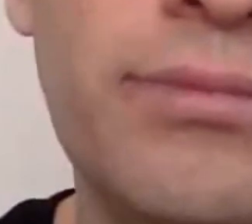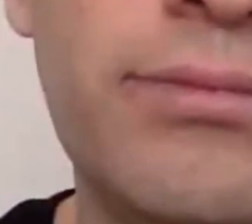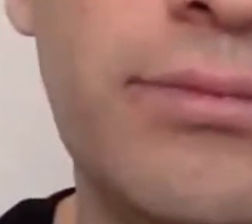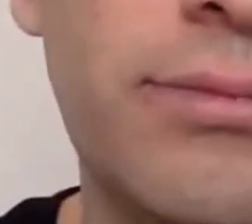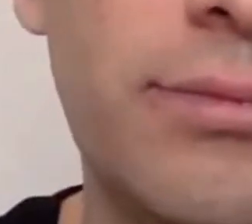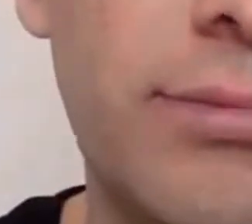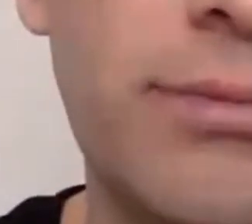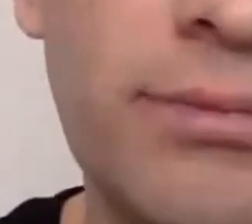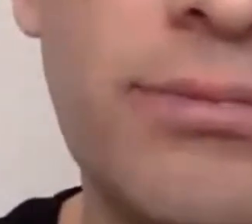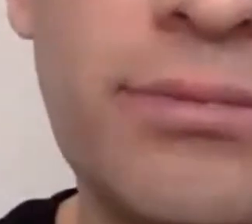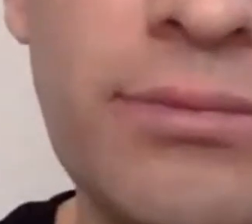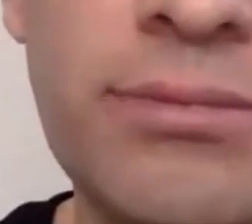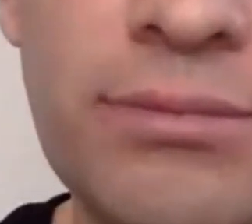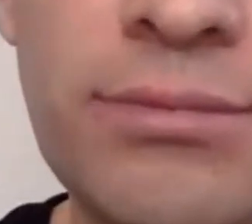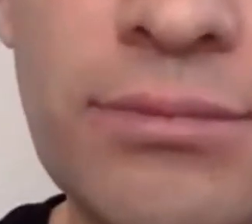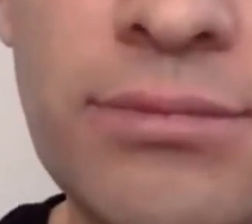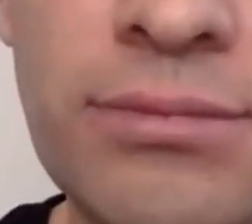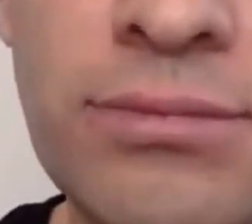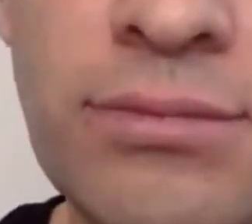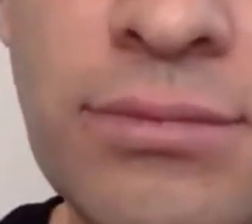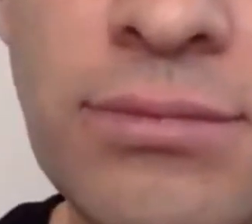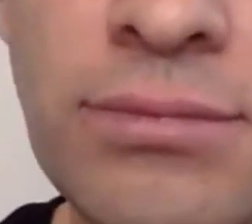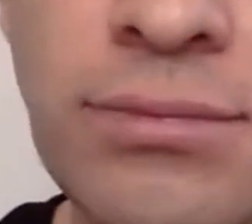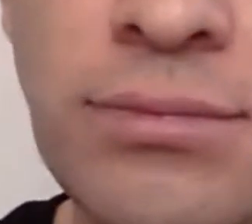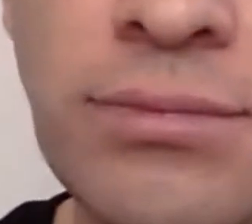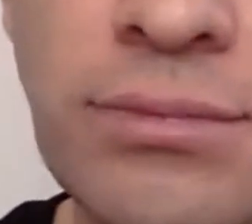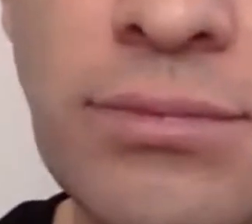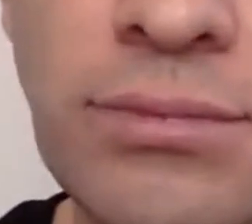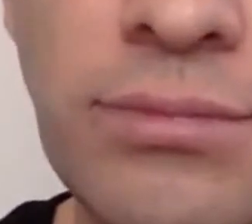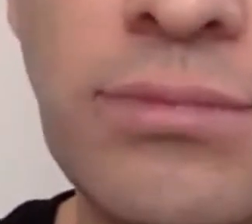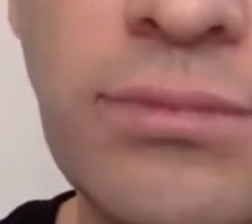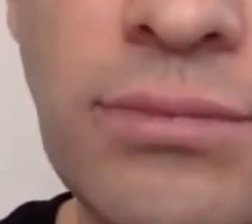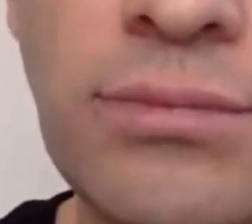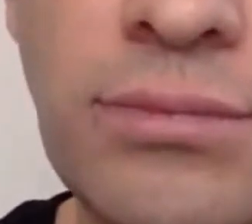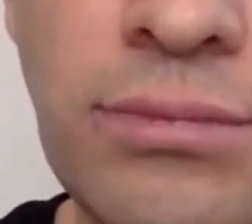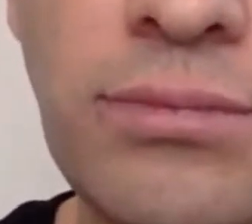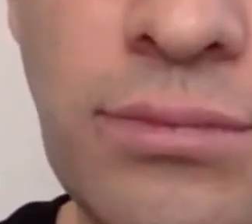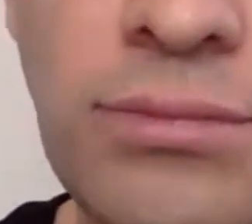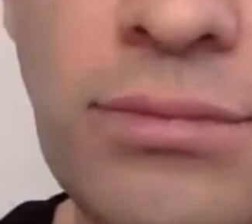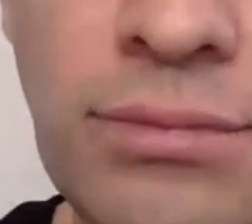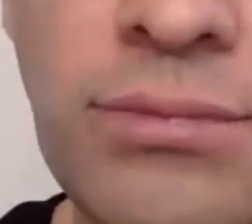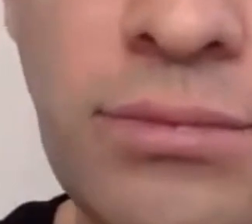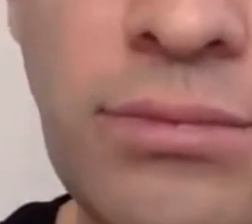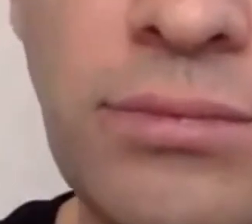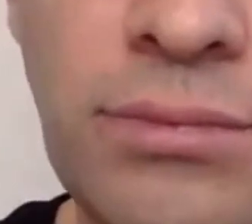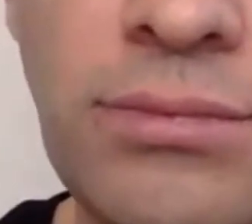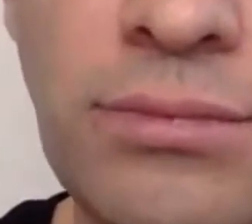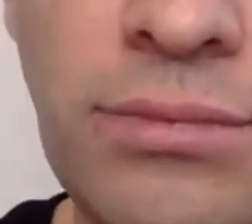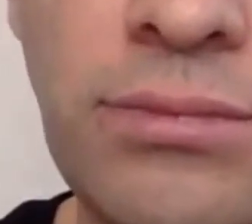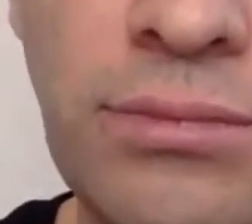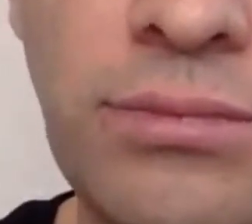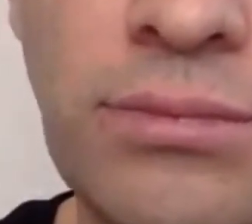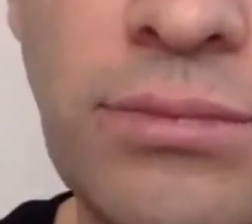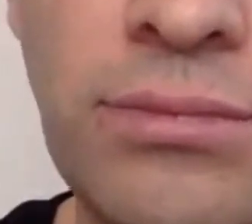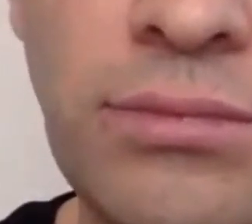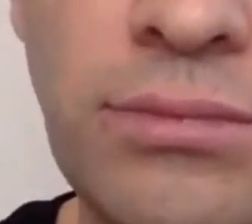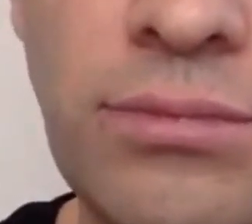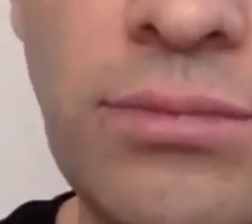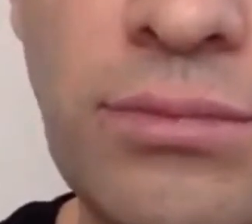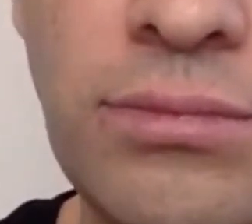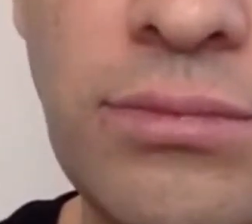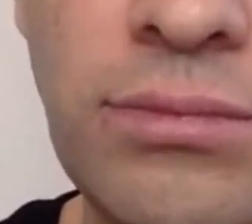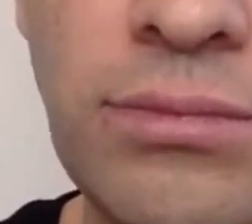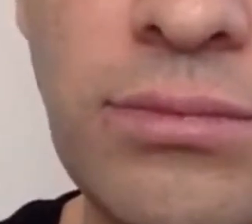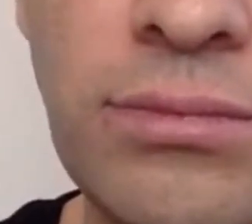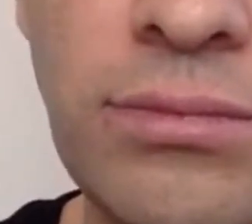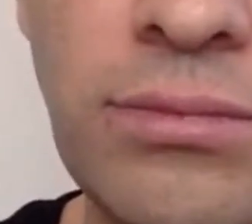Depende del nivel. Por ejemplo, esta que mostré es de preescolar. Pero para una